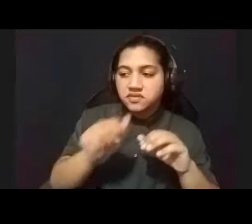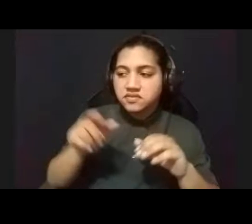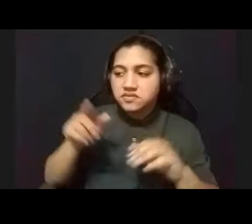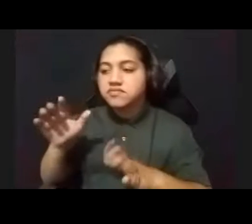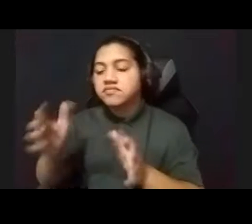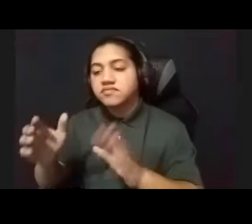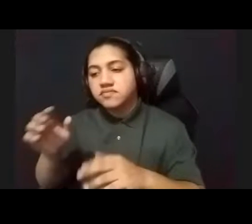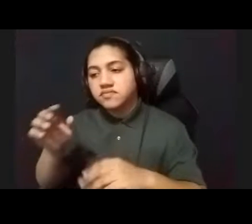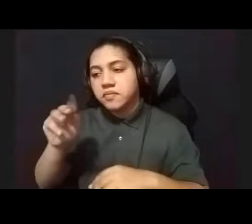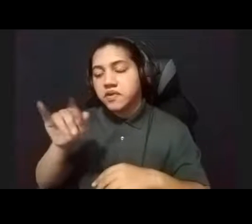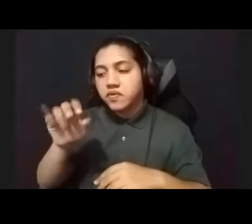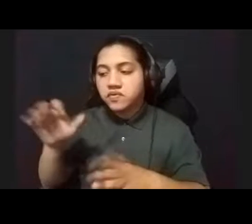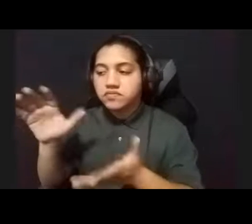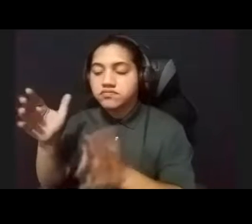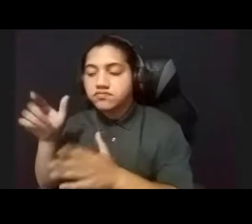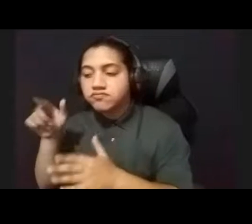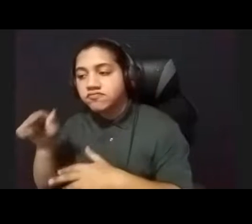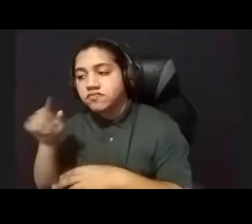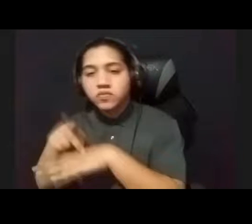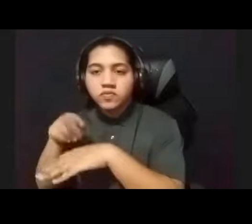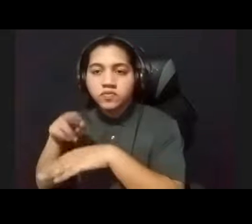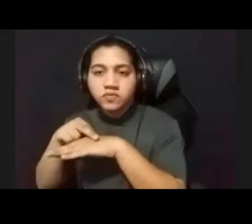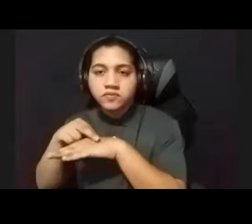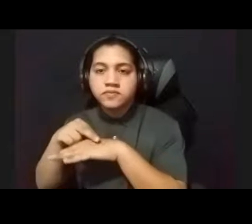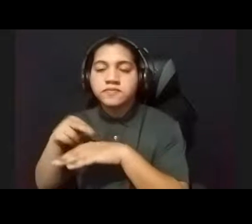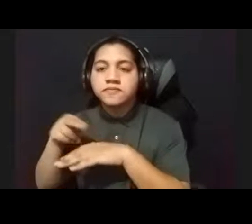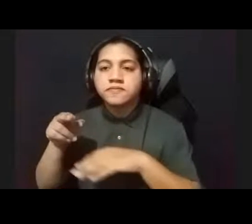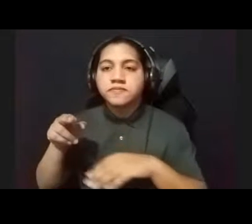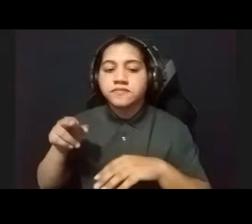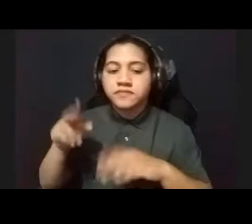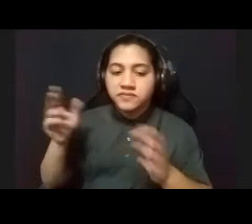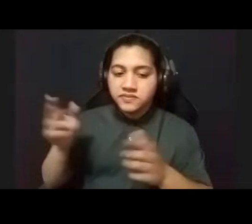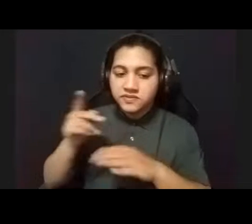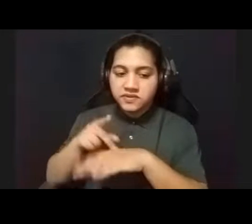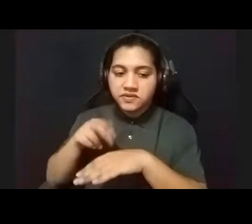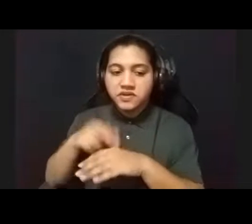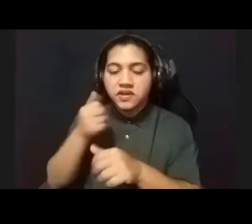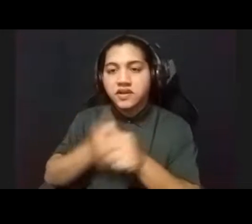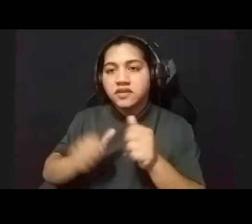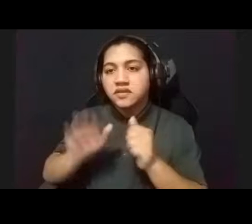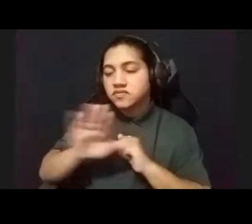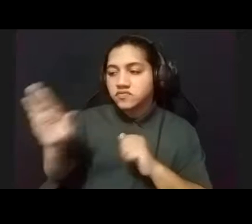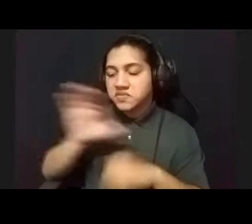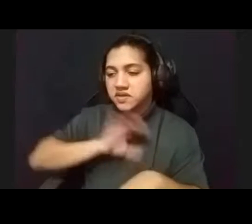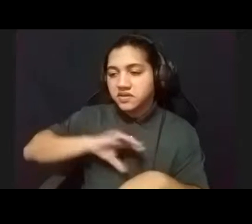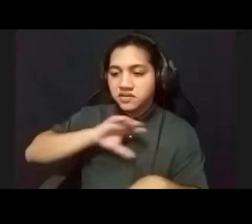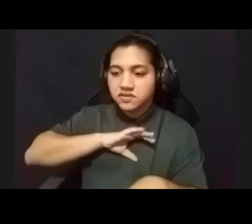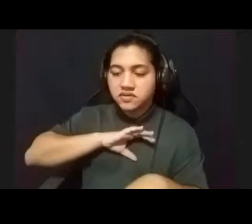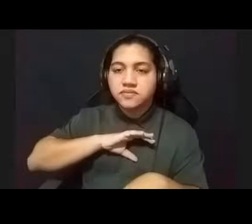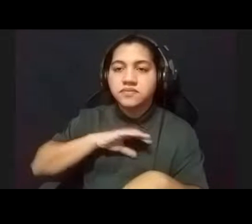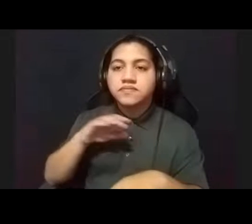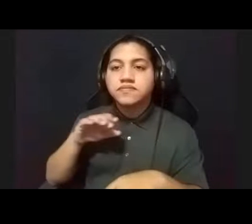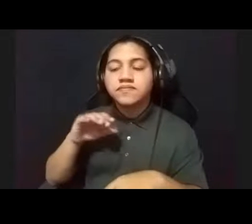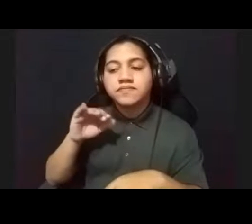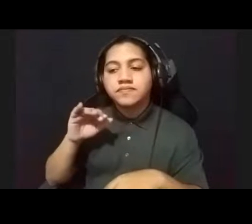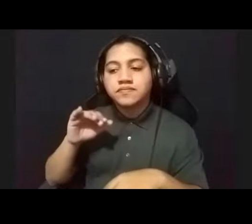con versiones de Puerto Rico. Las versiones de Puerto Rico, cada una tiene su característica. Por eso yo digo